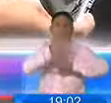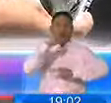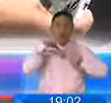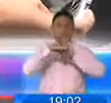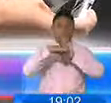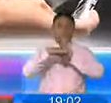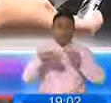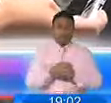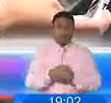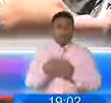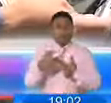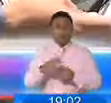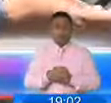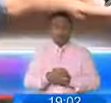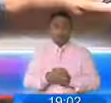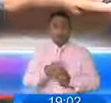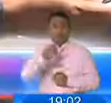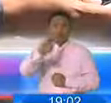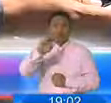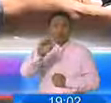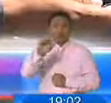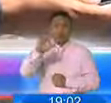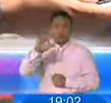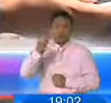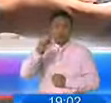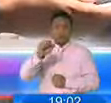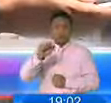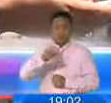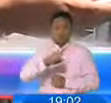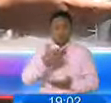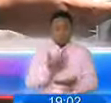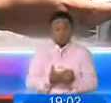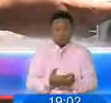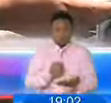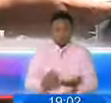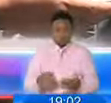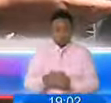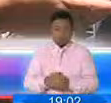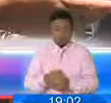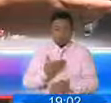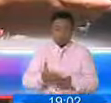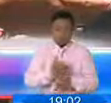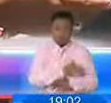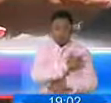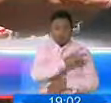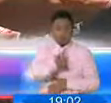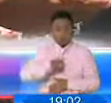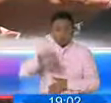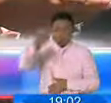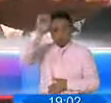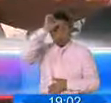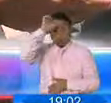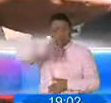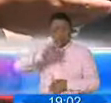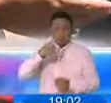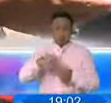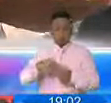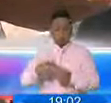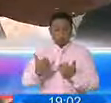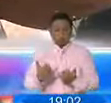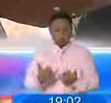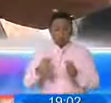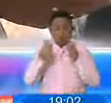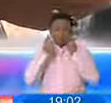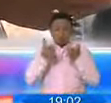bancos y también de la UAF. Son documentos concluyentes que prueban que no tuve conocimiento, relación o participación con el hecho que hoy